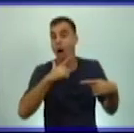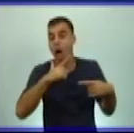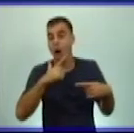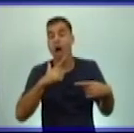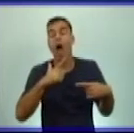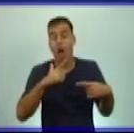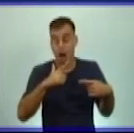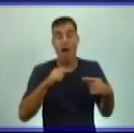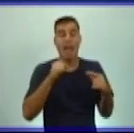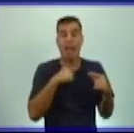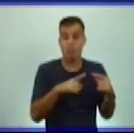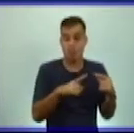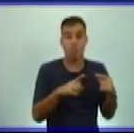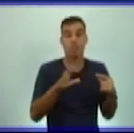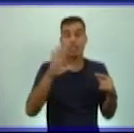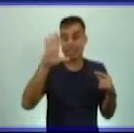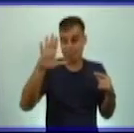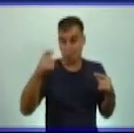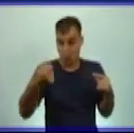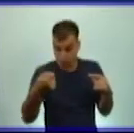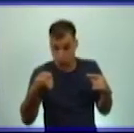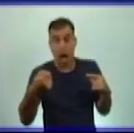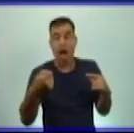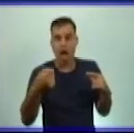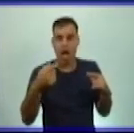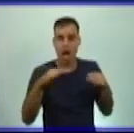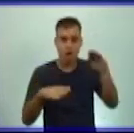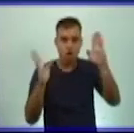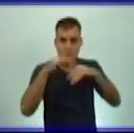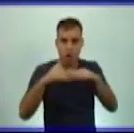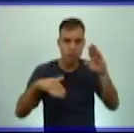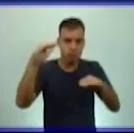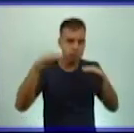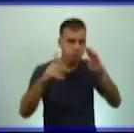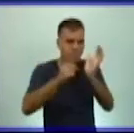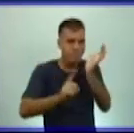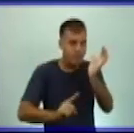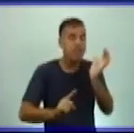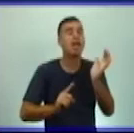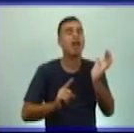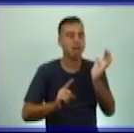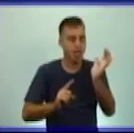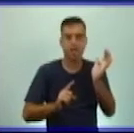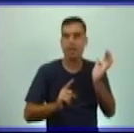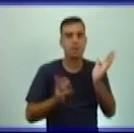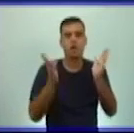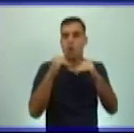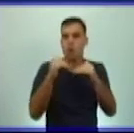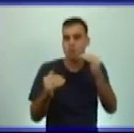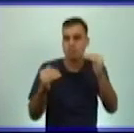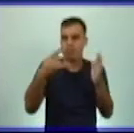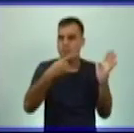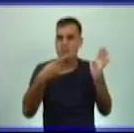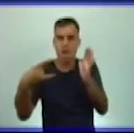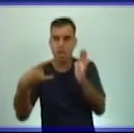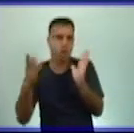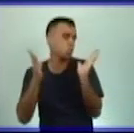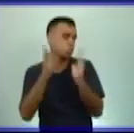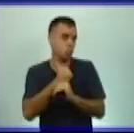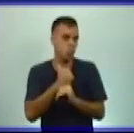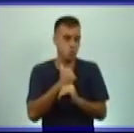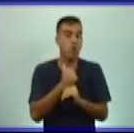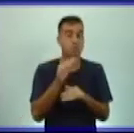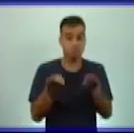varíe el valor de la corriente, hay campo magnético, hay flujo magnético, pero no hay variación del flujo magnético. Y la variación del